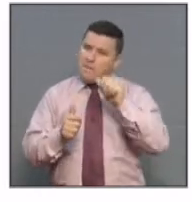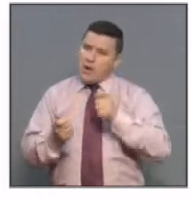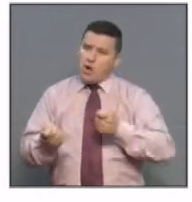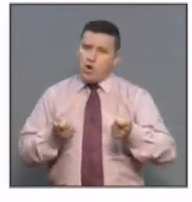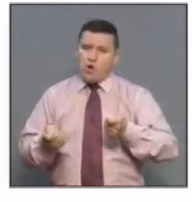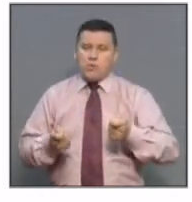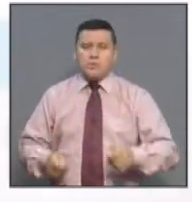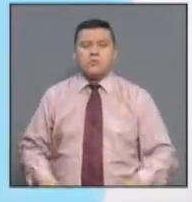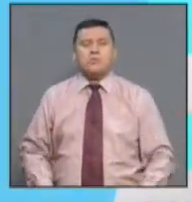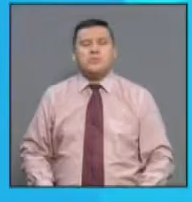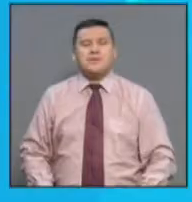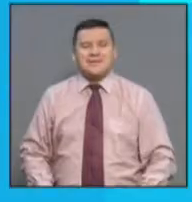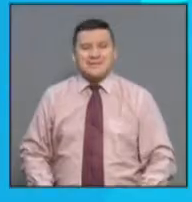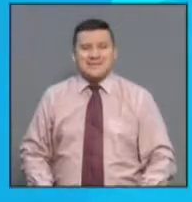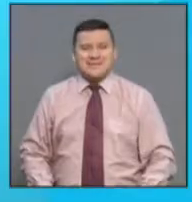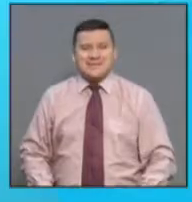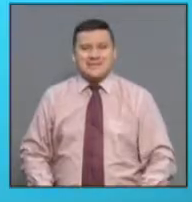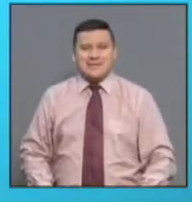gobierno.